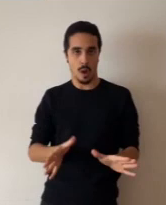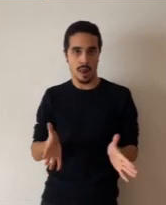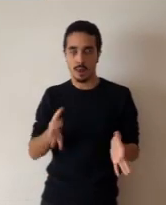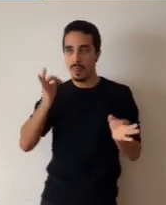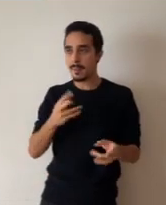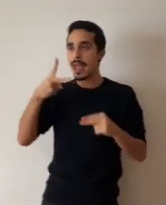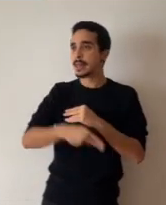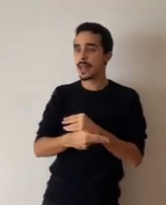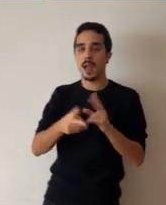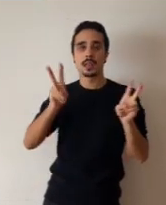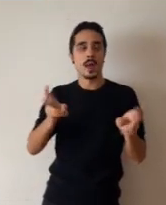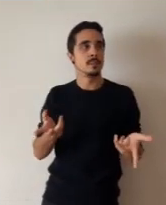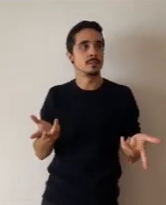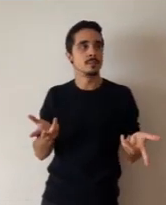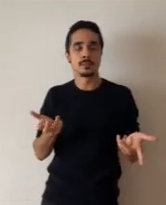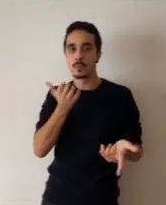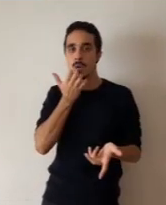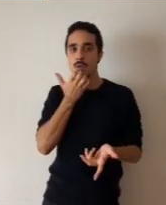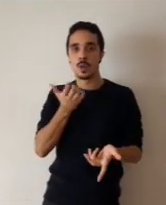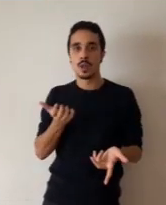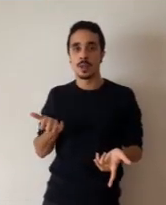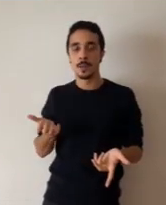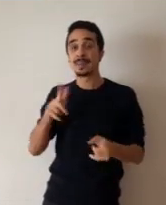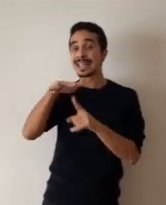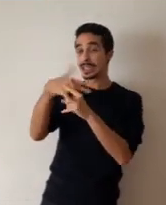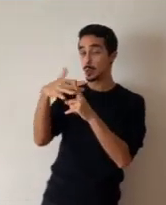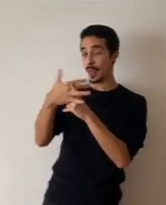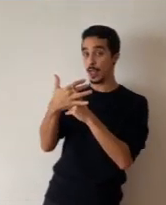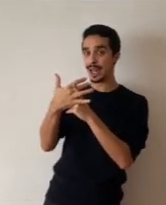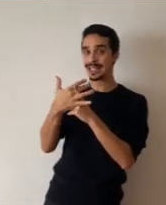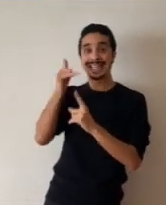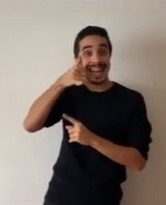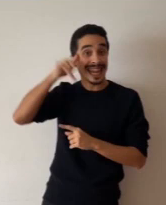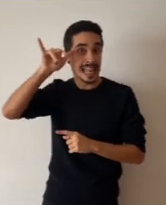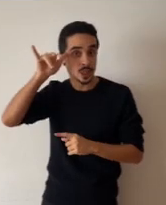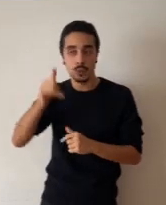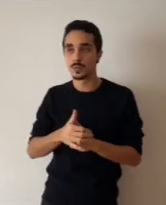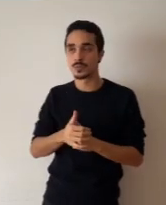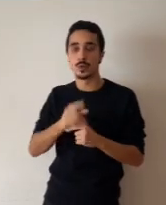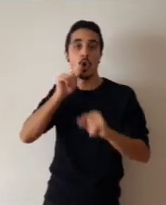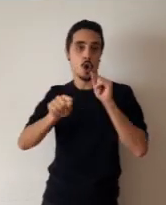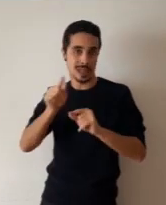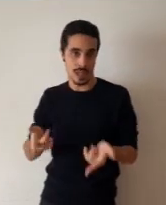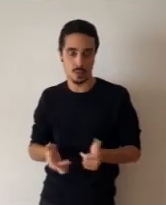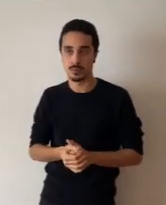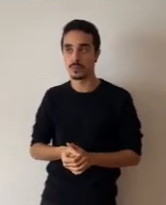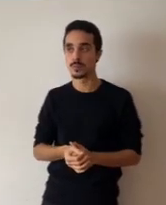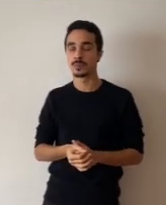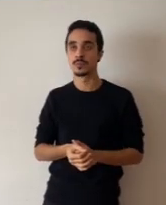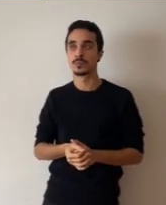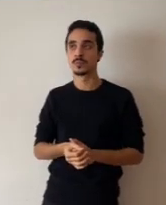población. Lo que hay que hacer es evitar al máximo aquellas situaciones de riesgo